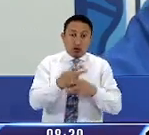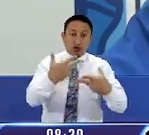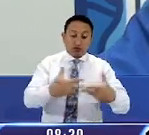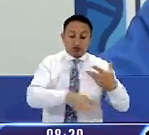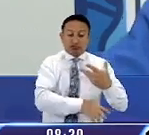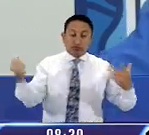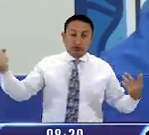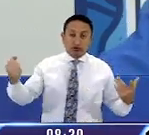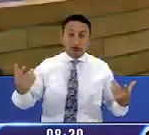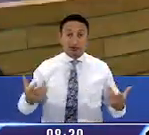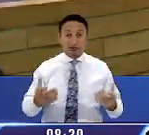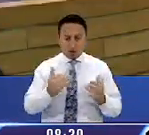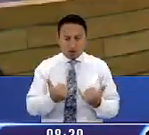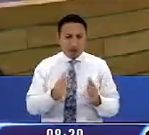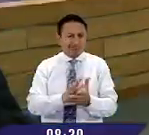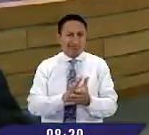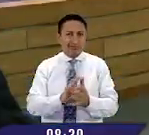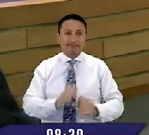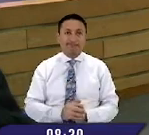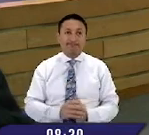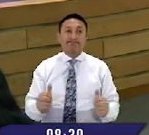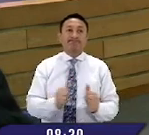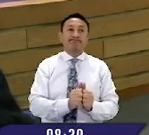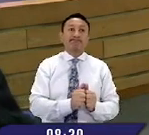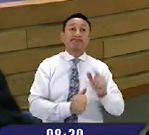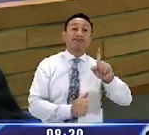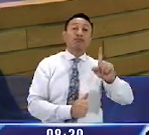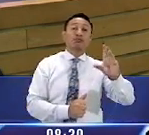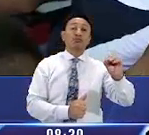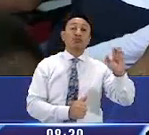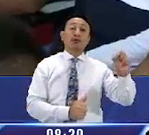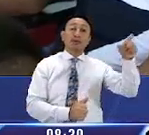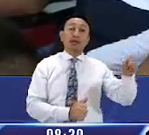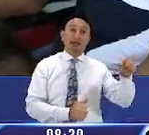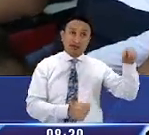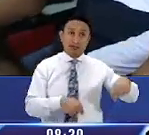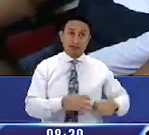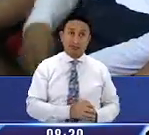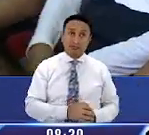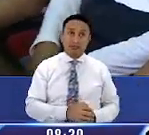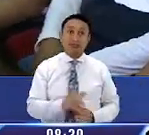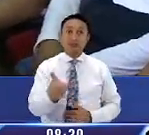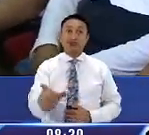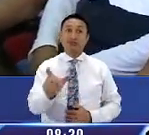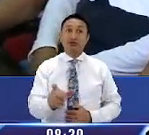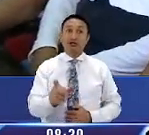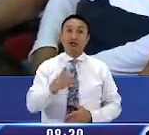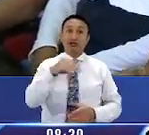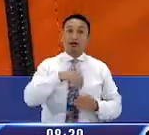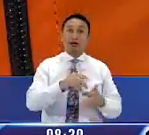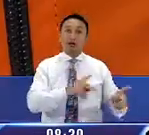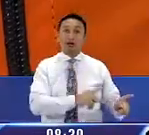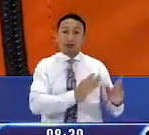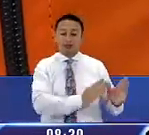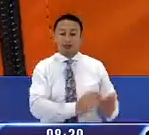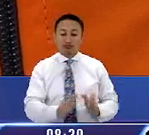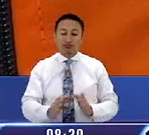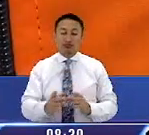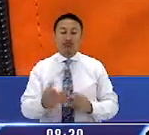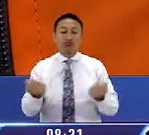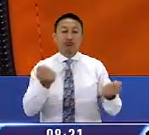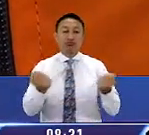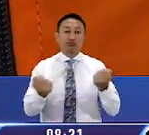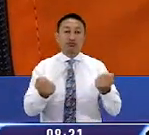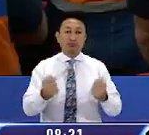puede quitar la mercadería. Ellos, junto a más de 100 comerciantes, recibieron sus carnets dentro del plan de ordenamiento y